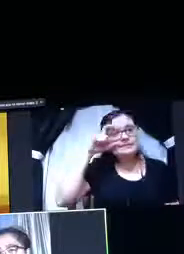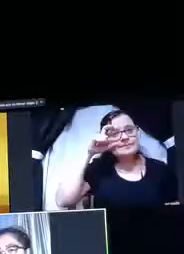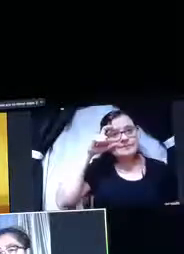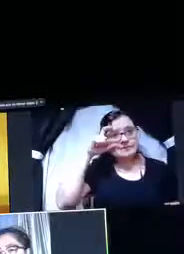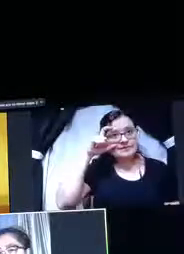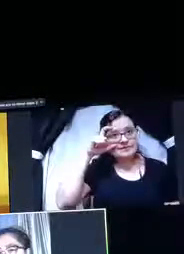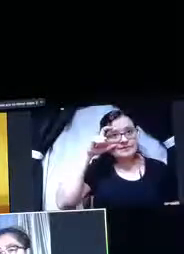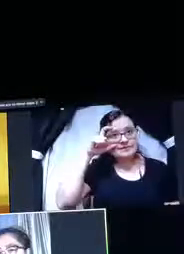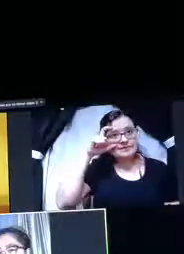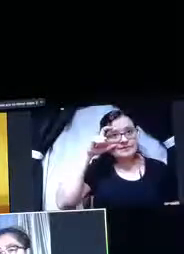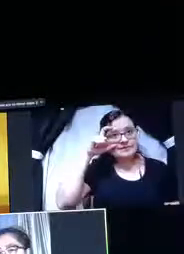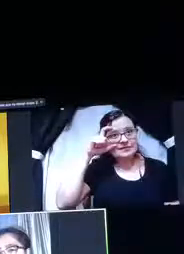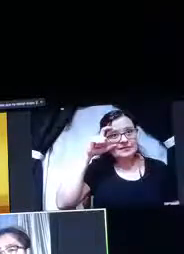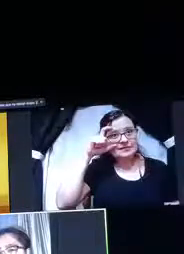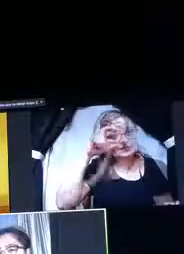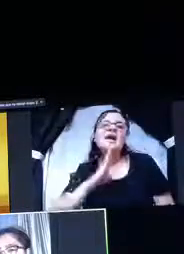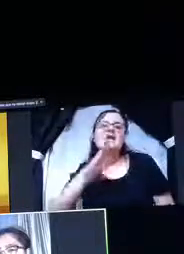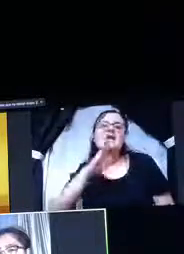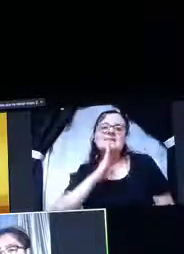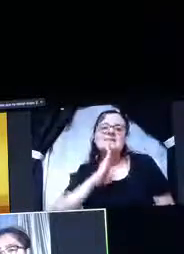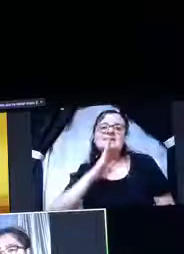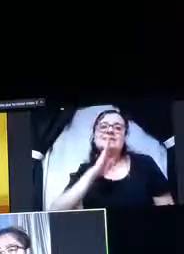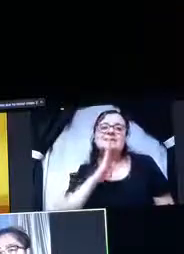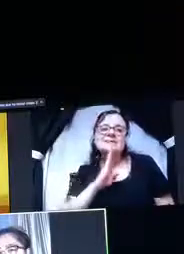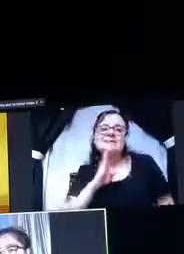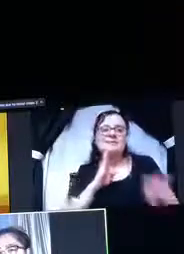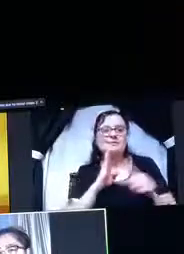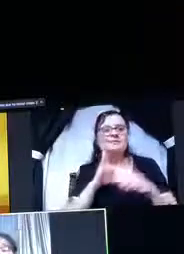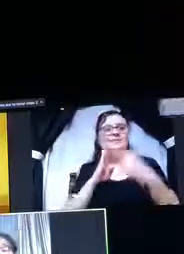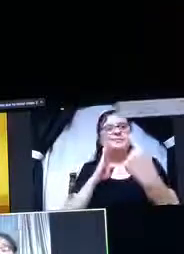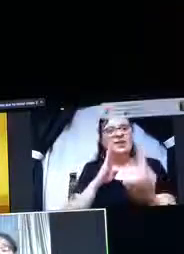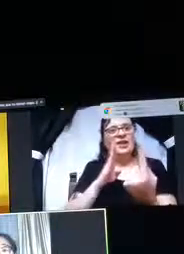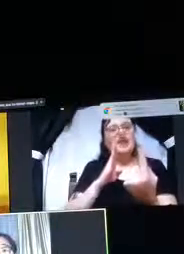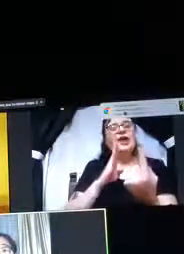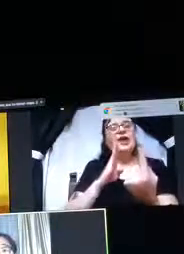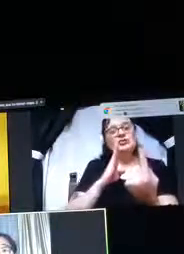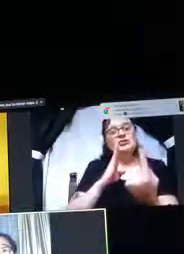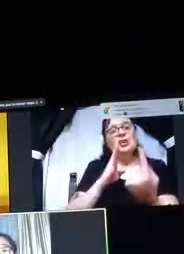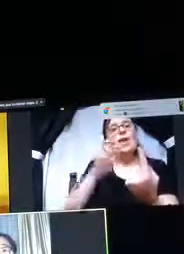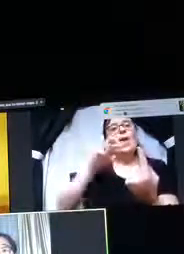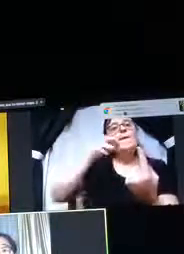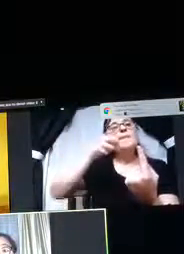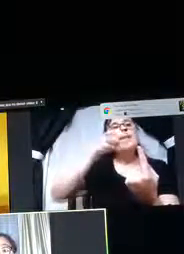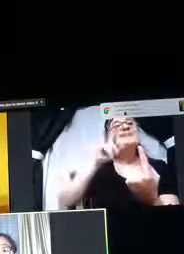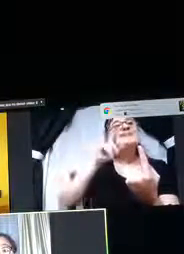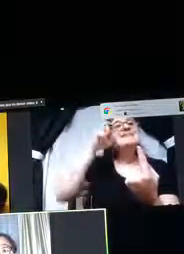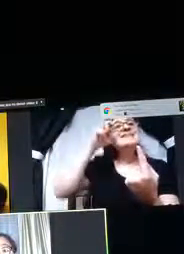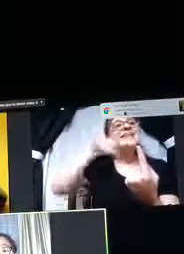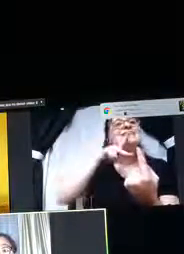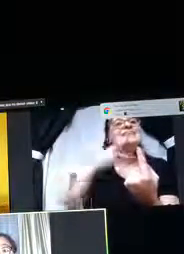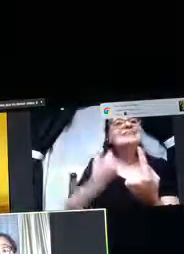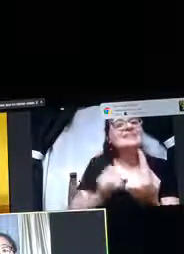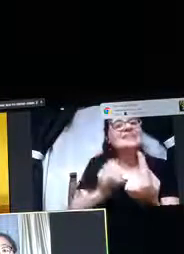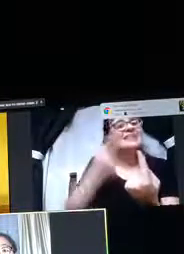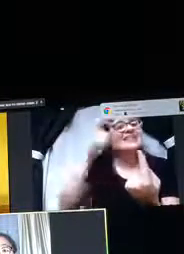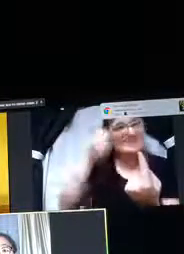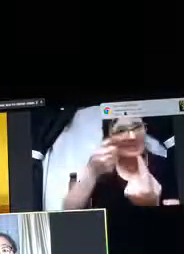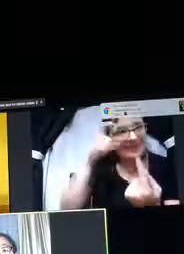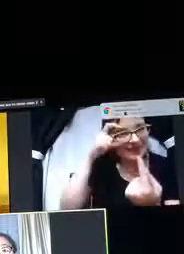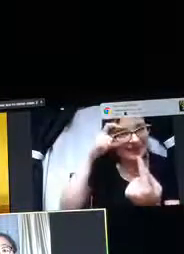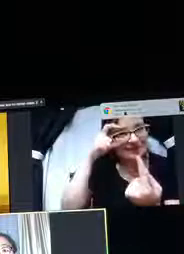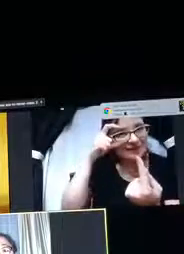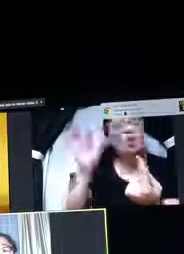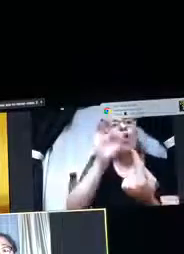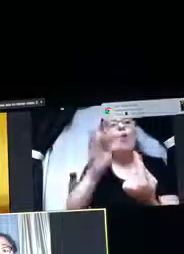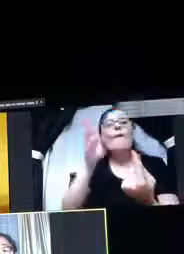esto es lo que me encantaría que lo puedas compartir dentro de cuáles son las posibilidades de que una persona, si